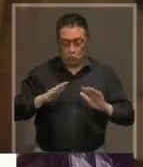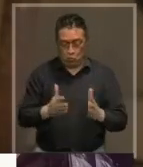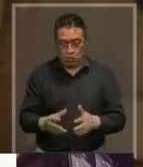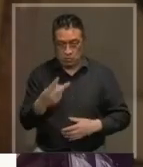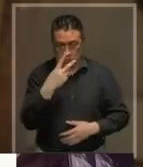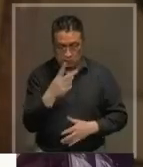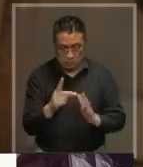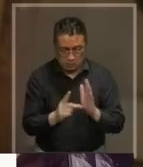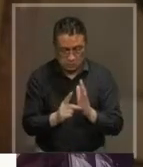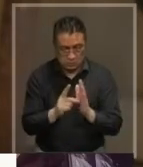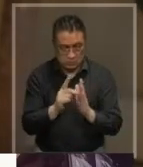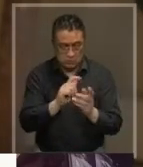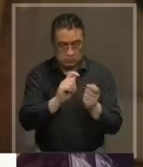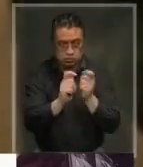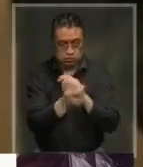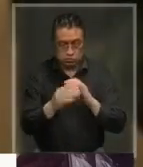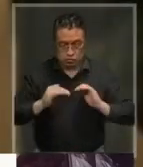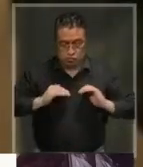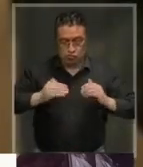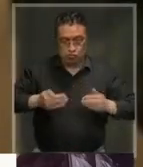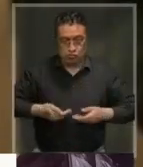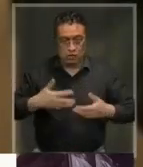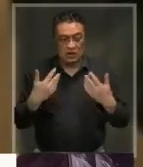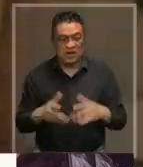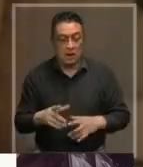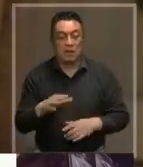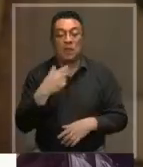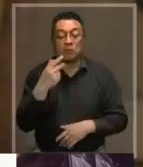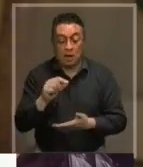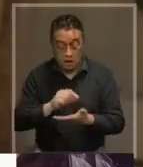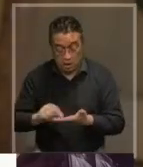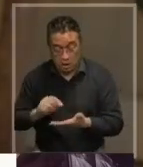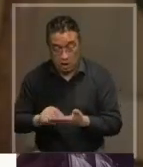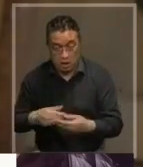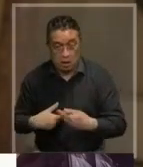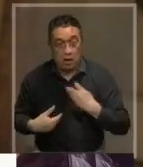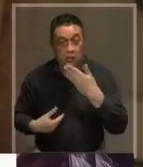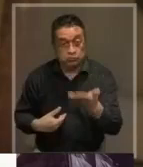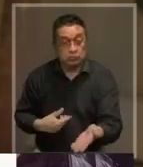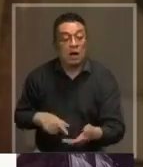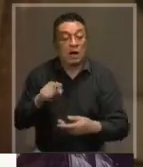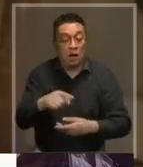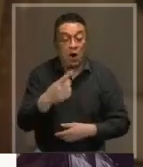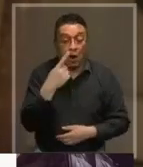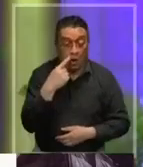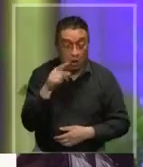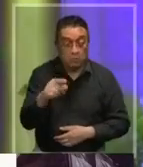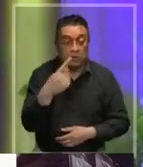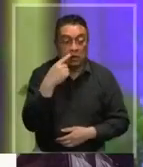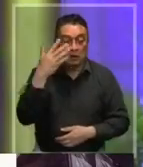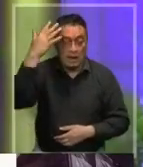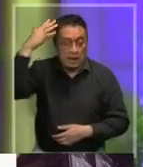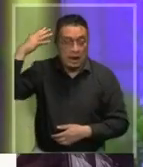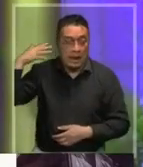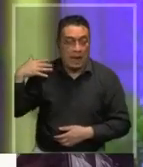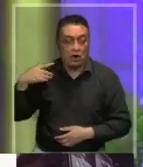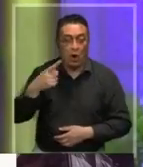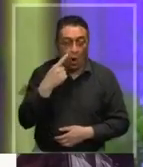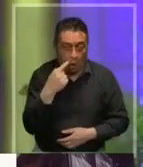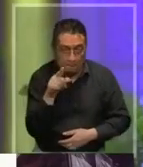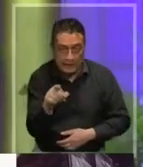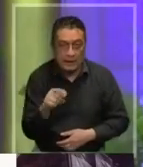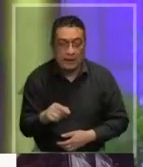el desarrollo en mí que yo ya tenía pechos terminaba sus cartas el hombre o el extraño hombre de pelo largo el peor